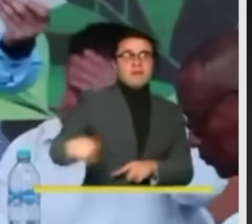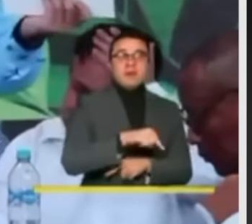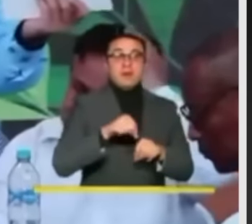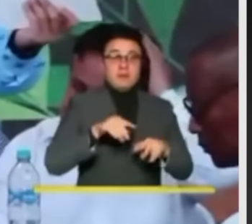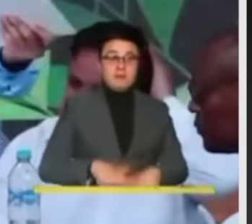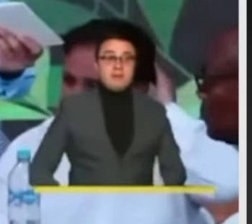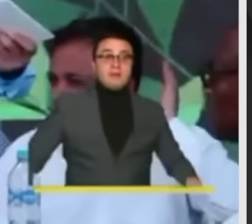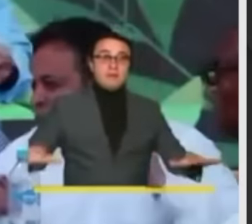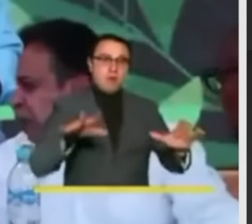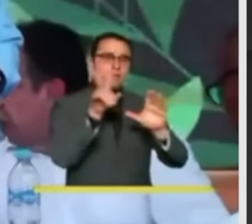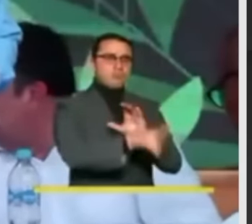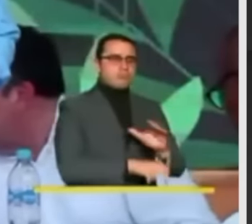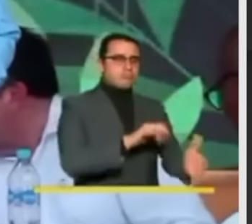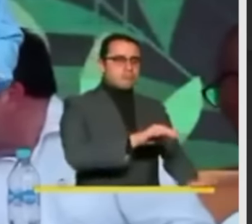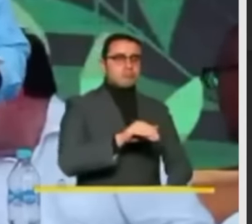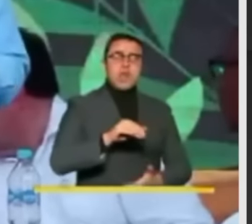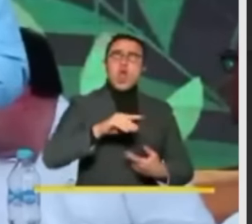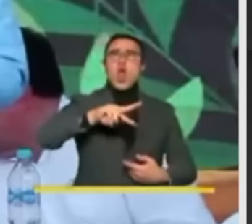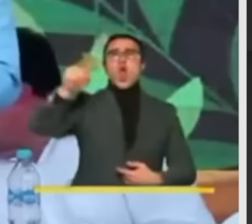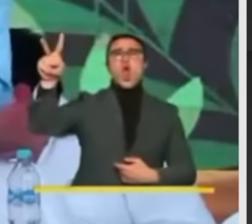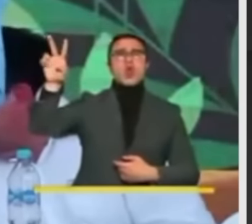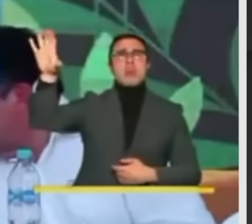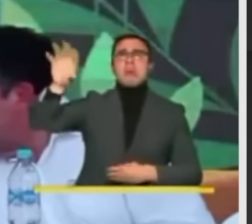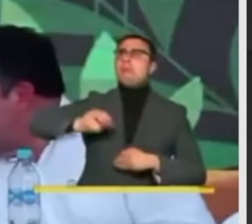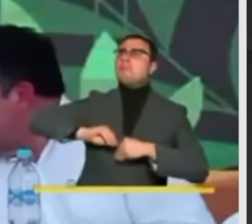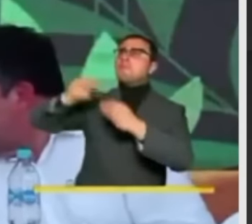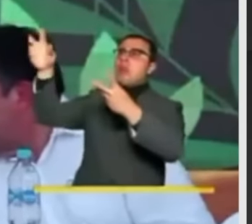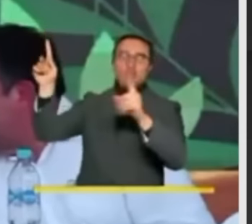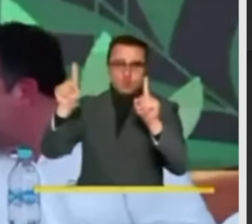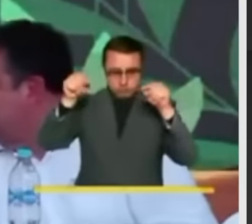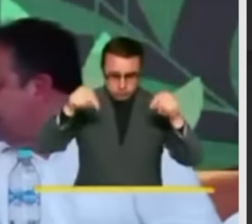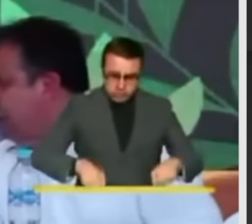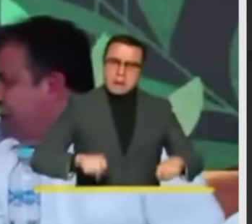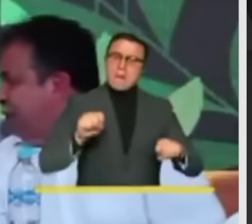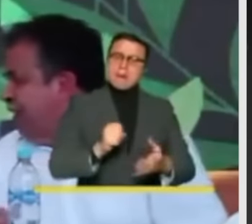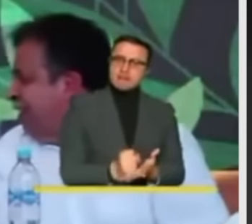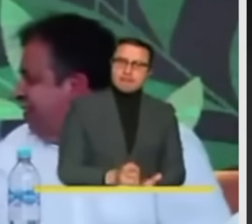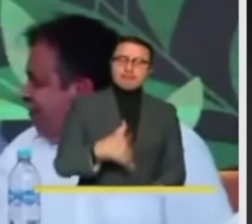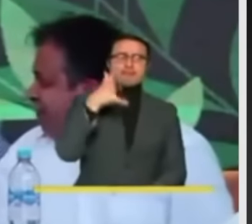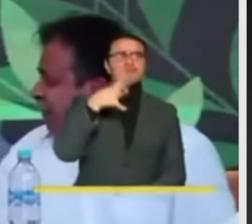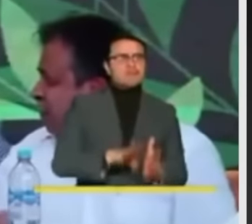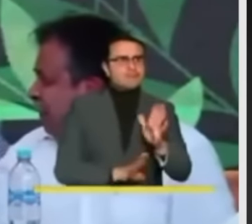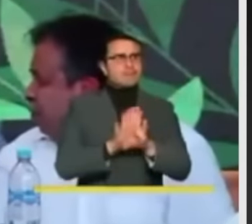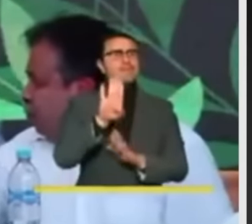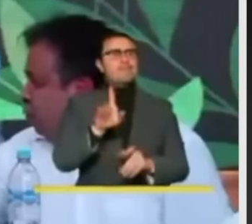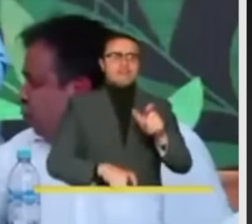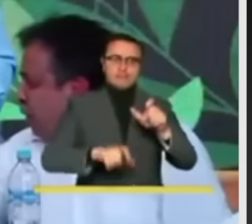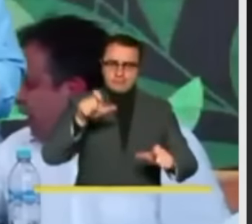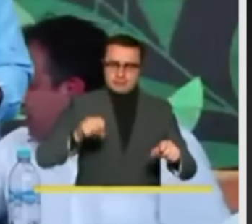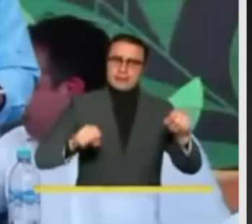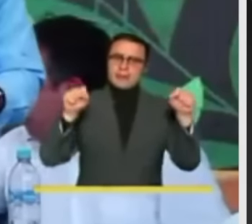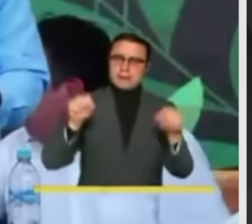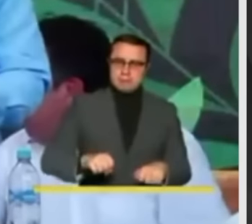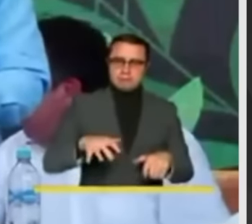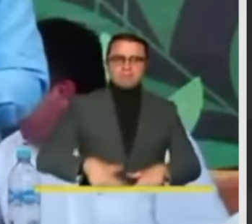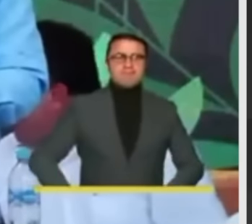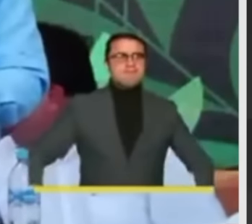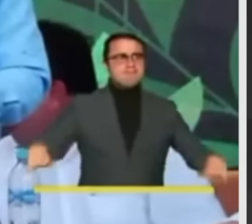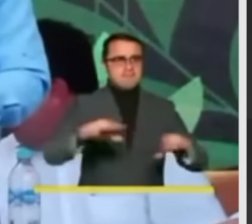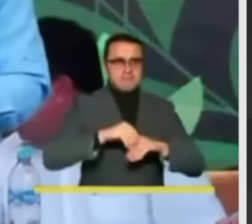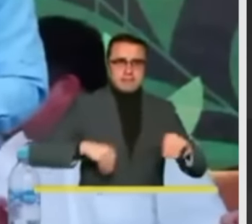no solo la extracción, sino que le permita construir la riqueza y la prosperidad que tanto anhela la gente y el